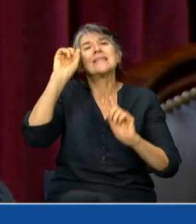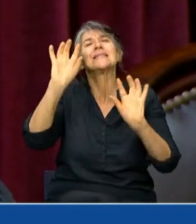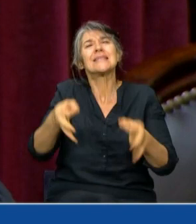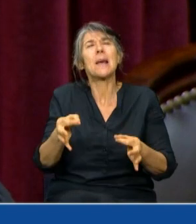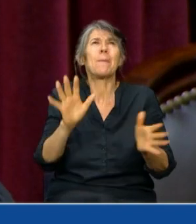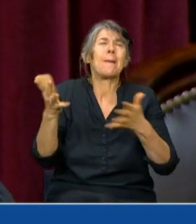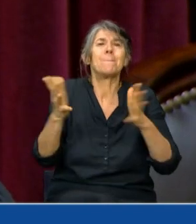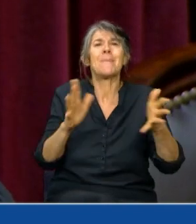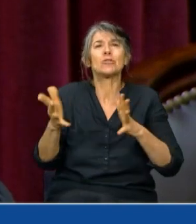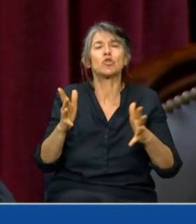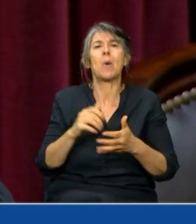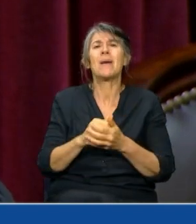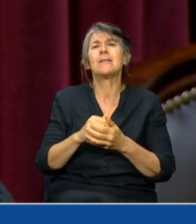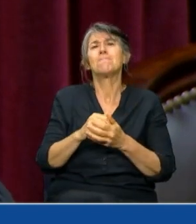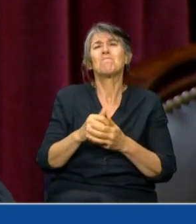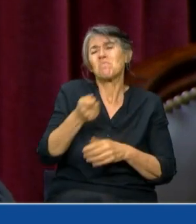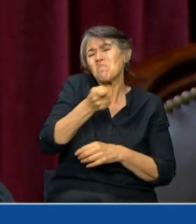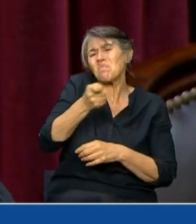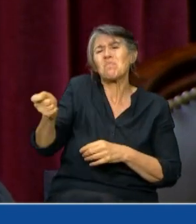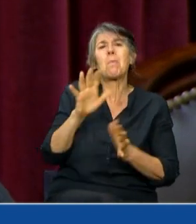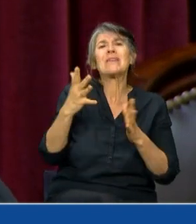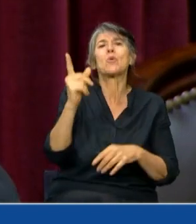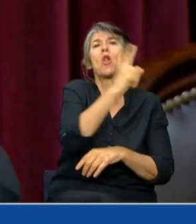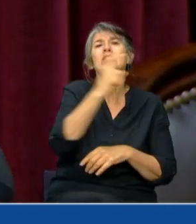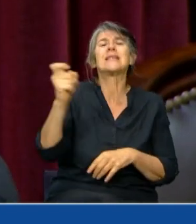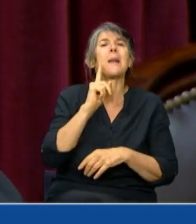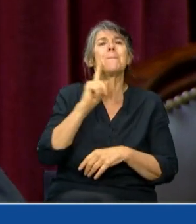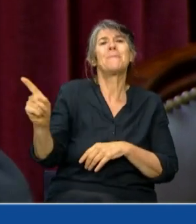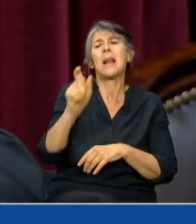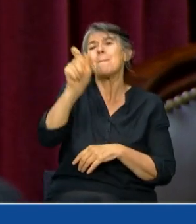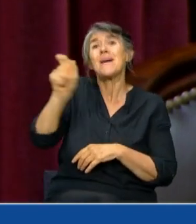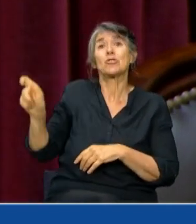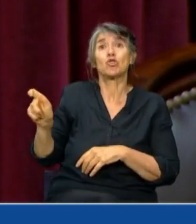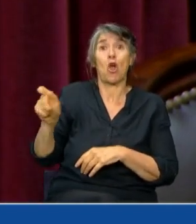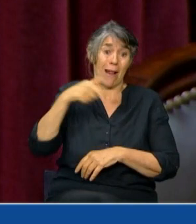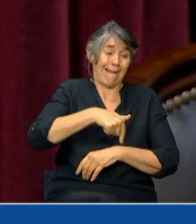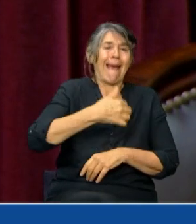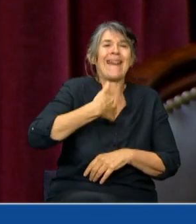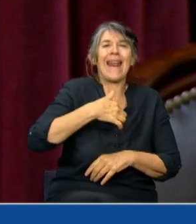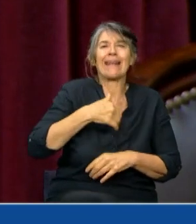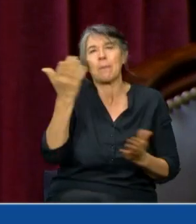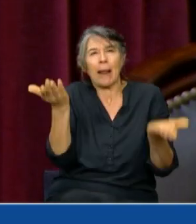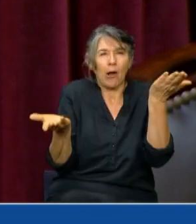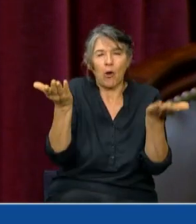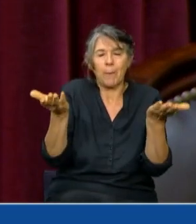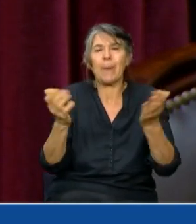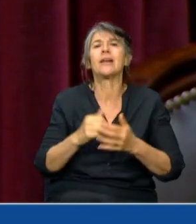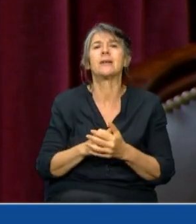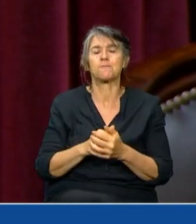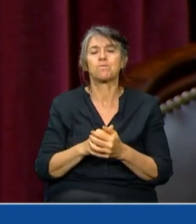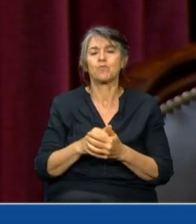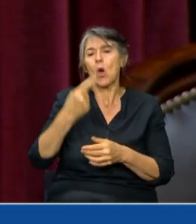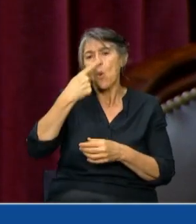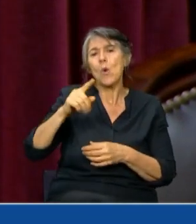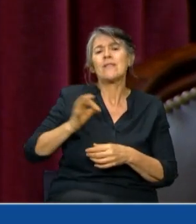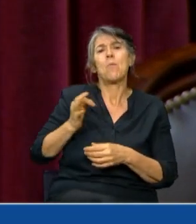como si hubiesen asesinado a 100.000 personas en la Argentina. En los últimos años hubo muchos